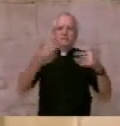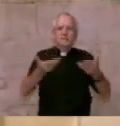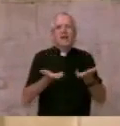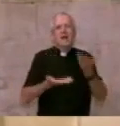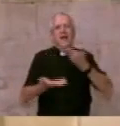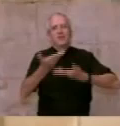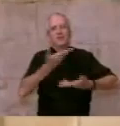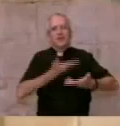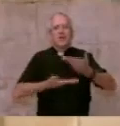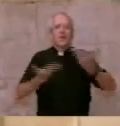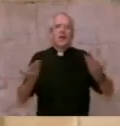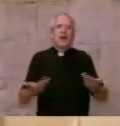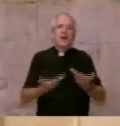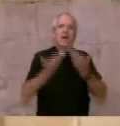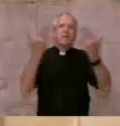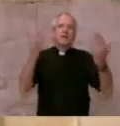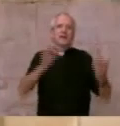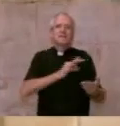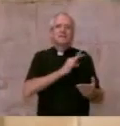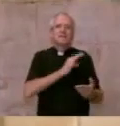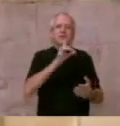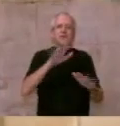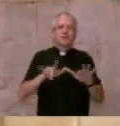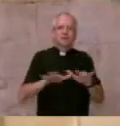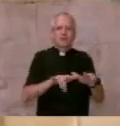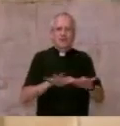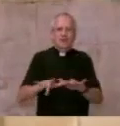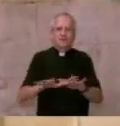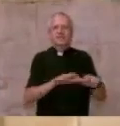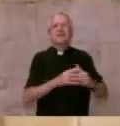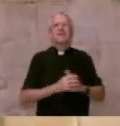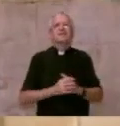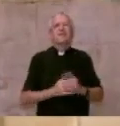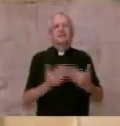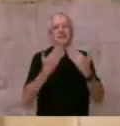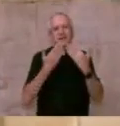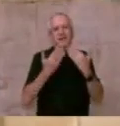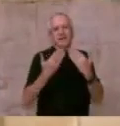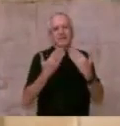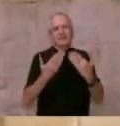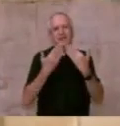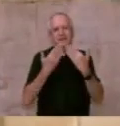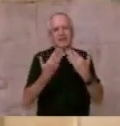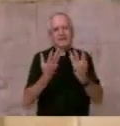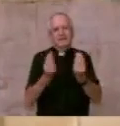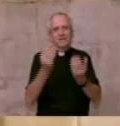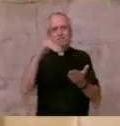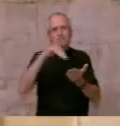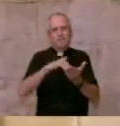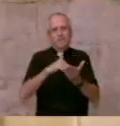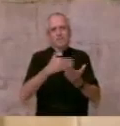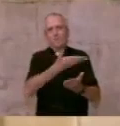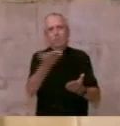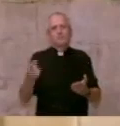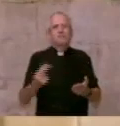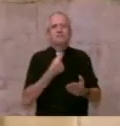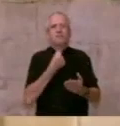ayudado a alabar al Señor con el organista al frente. Gracias, gracias mil por vuestras